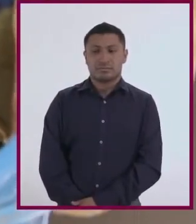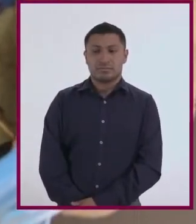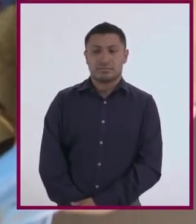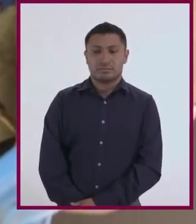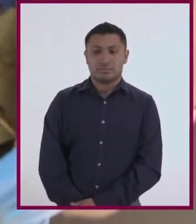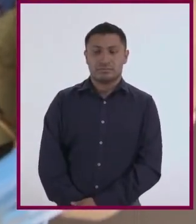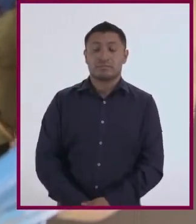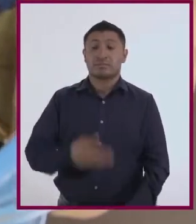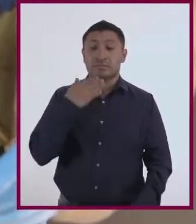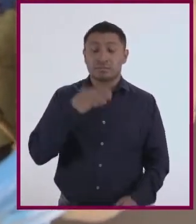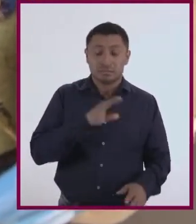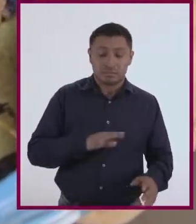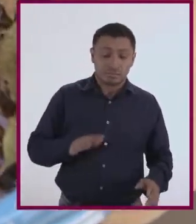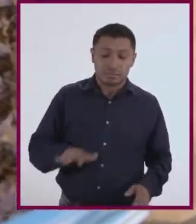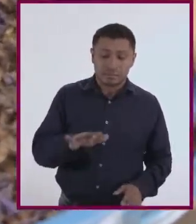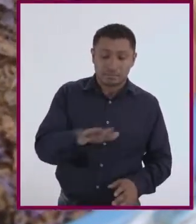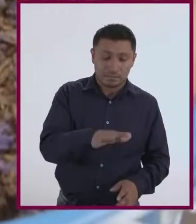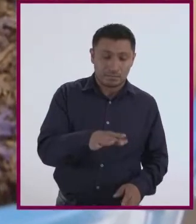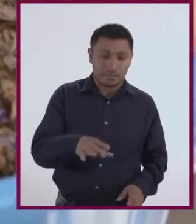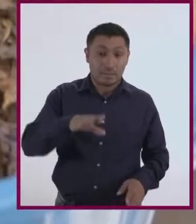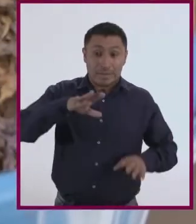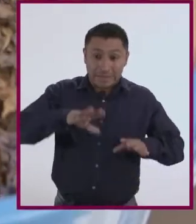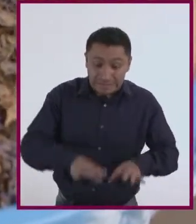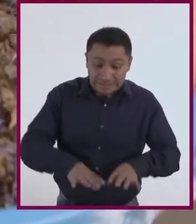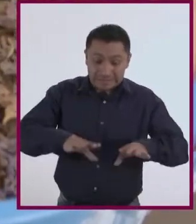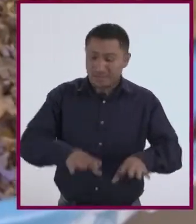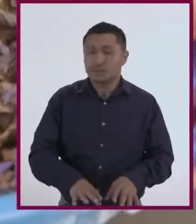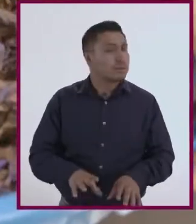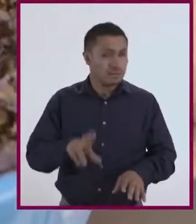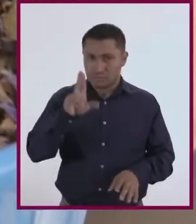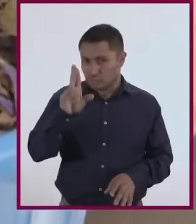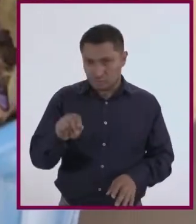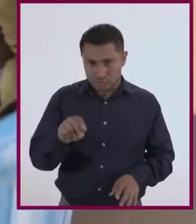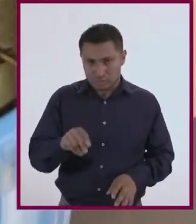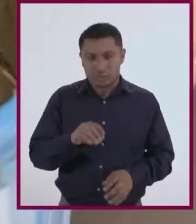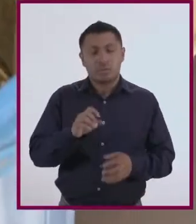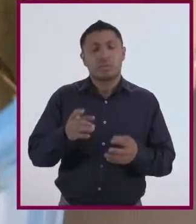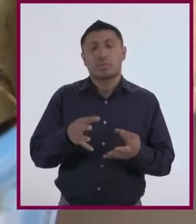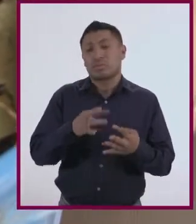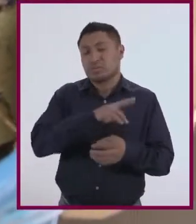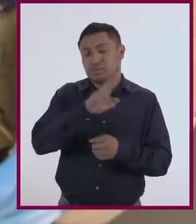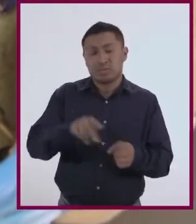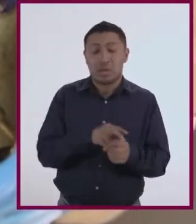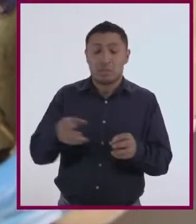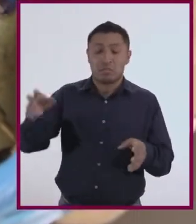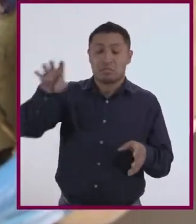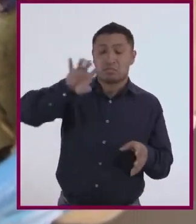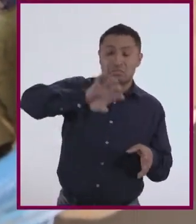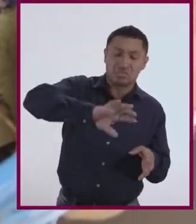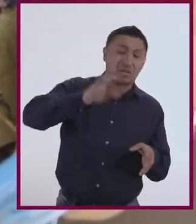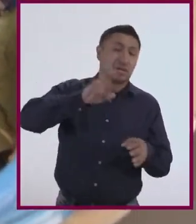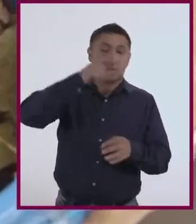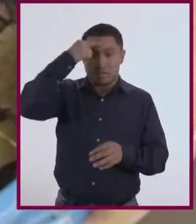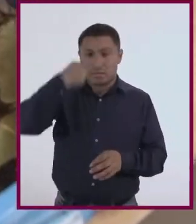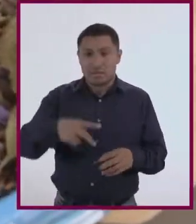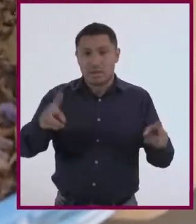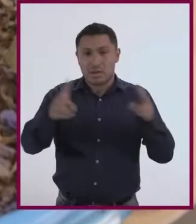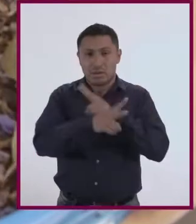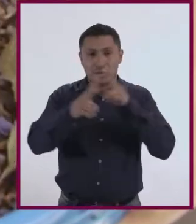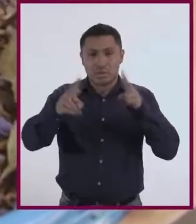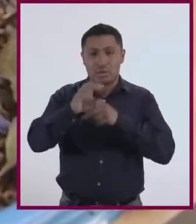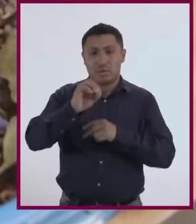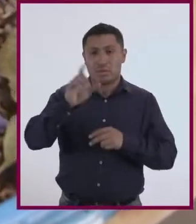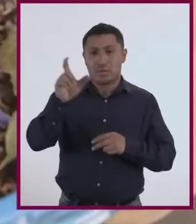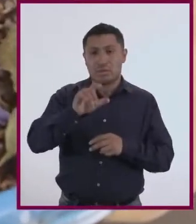Muy bien, que cubra. Hay que dejarlo, no hay que presionarlo, hay que dejarlo suelto, que haya oxigenación. Es muy importante